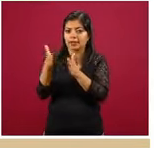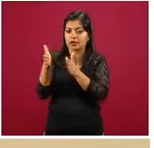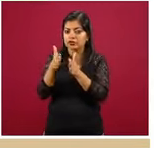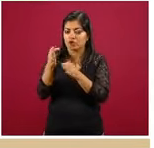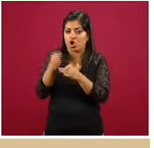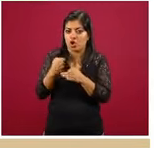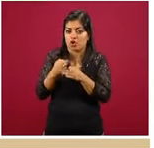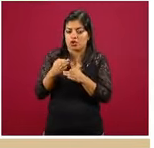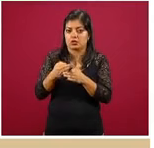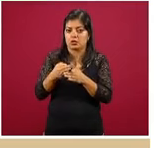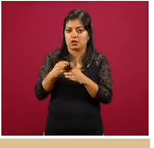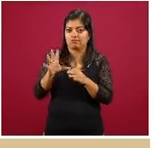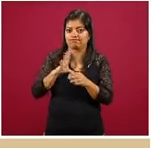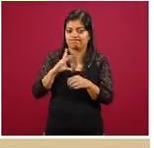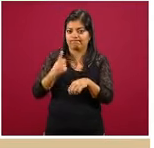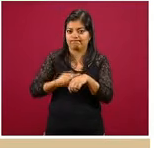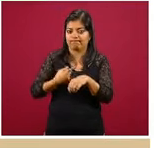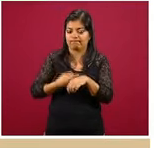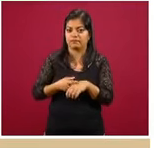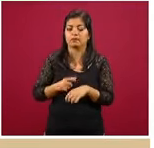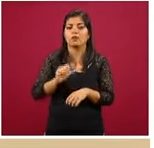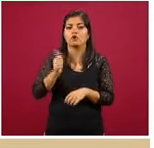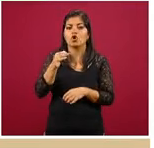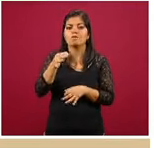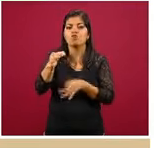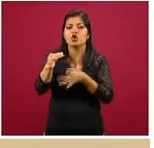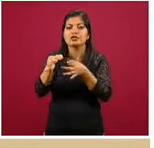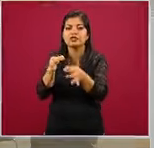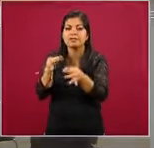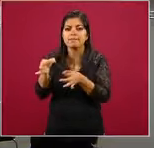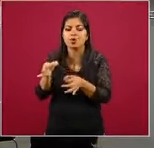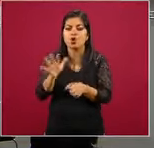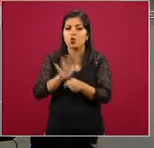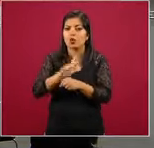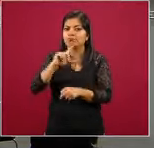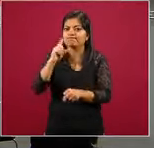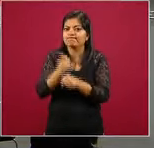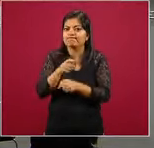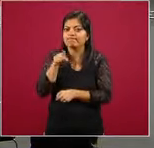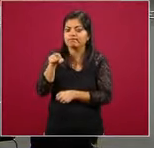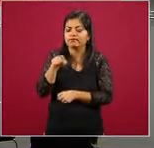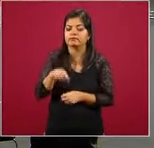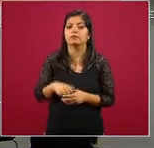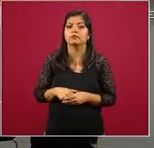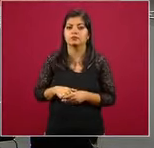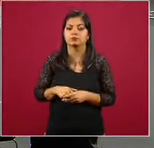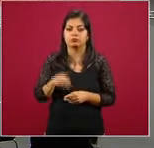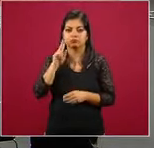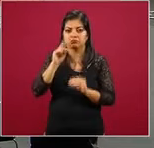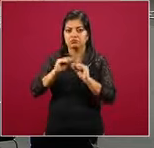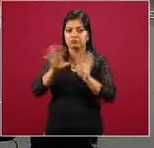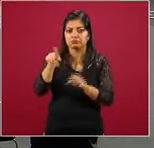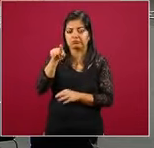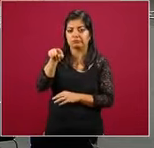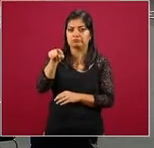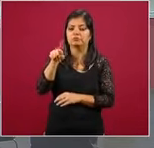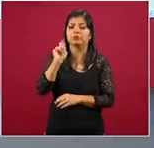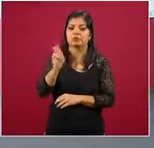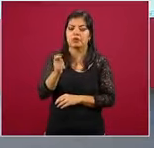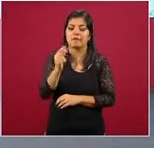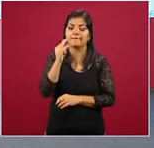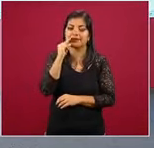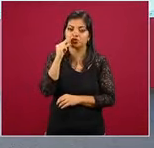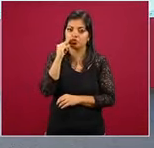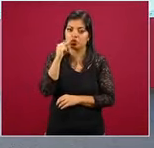momento han tenido. Veamos los municipios que contribuyen a estos gráficos. Vemos claramente al municipio de Pachuca, que es